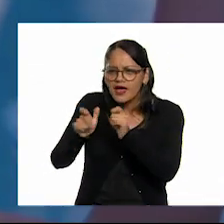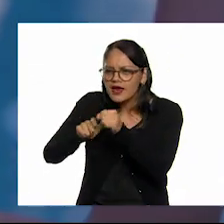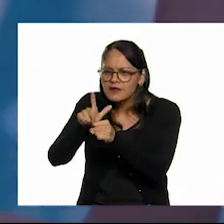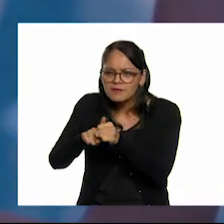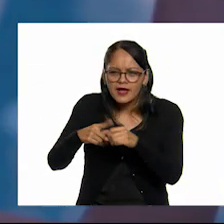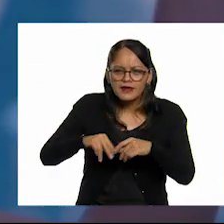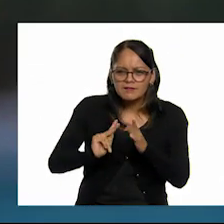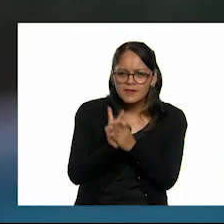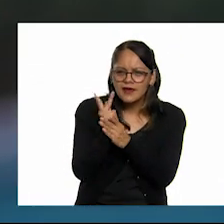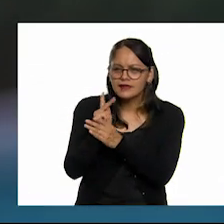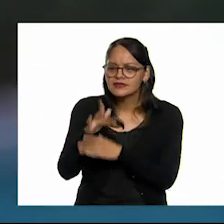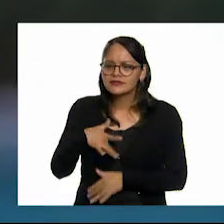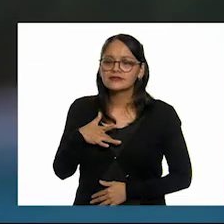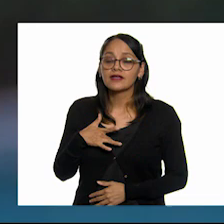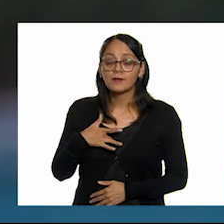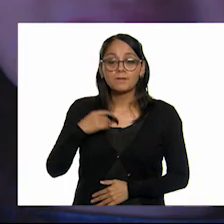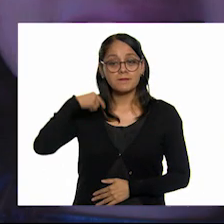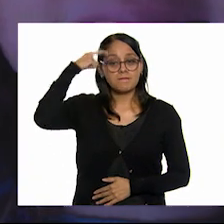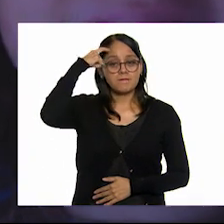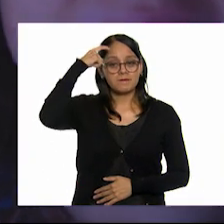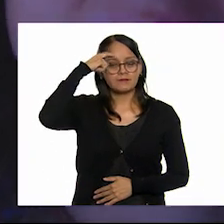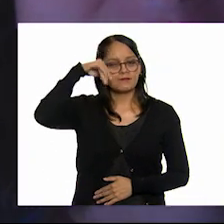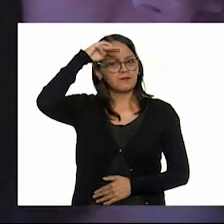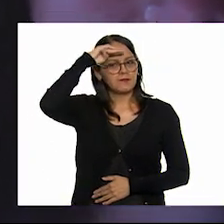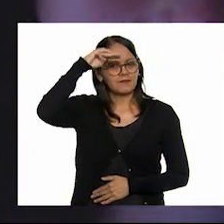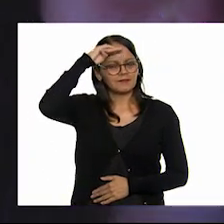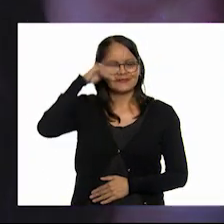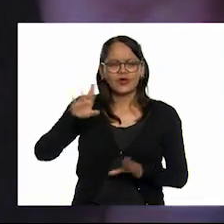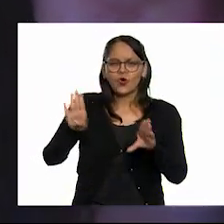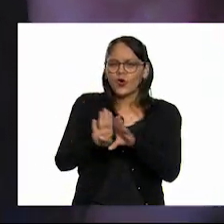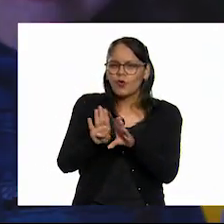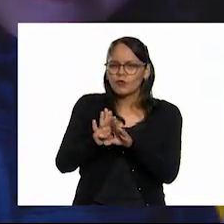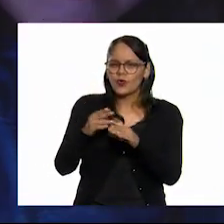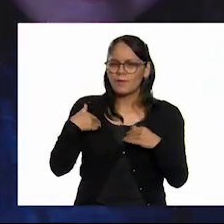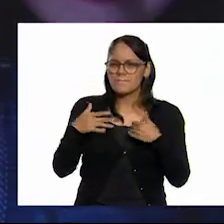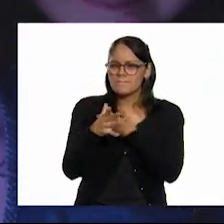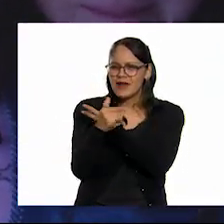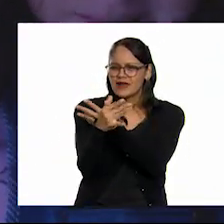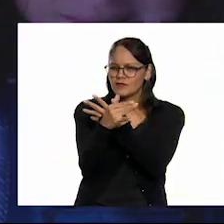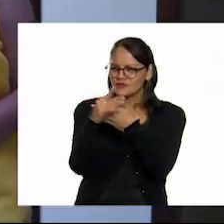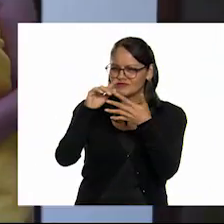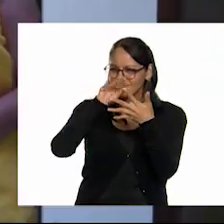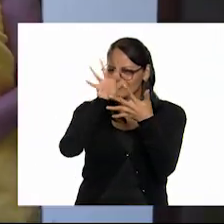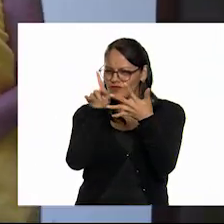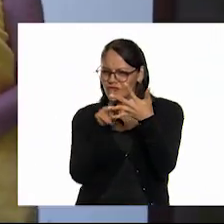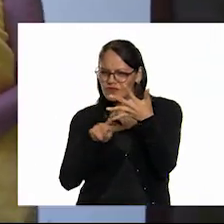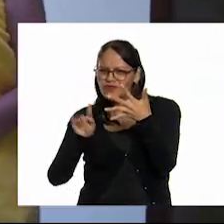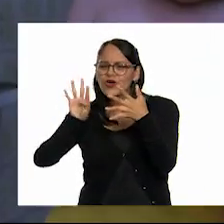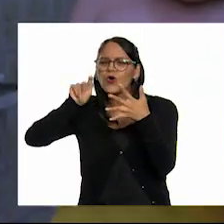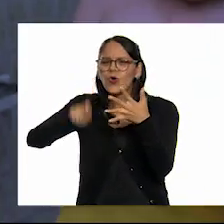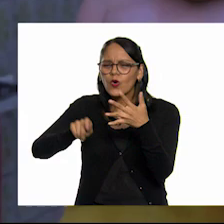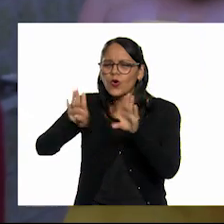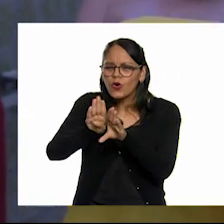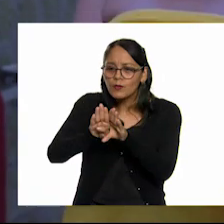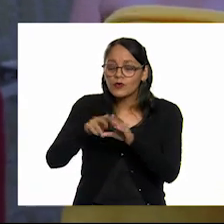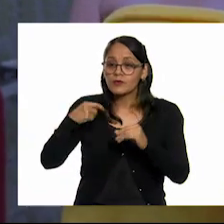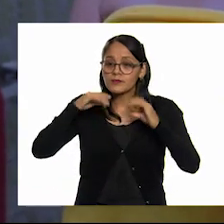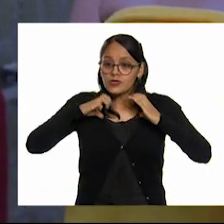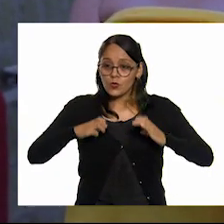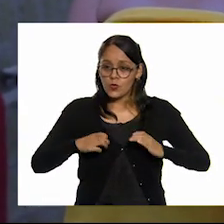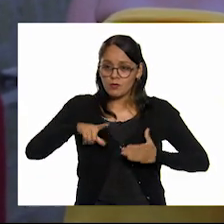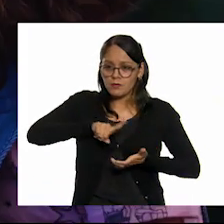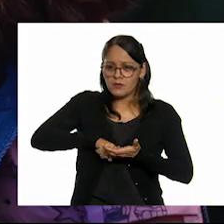habitan. Mi mente siempre buscaba entender cómo funcionaban las alas de una mariposa o cómo hacía mi cuerpo para poder